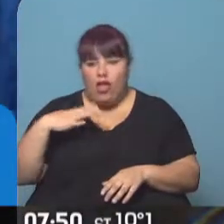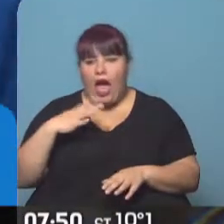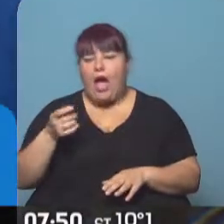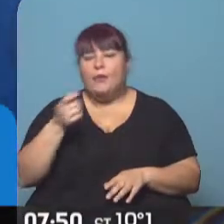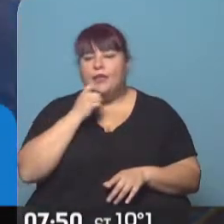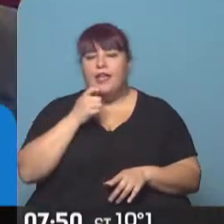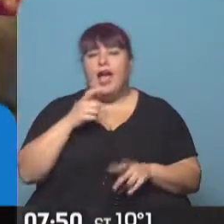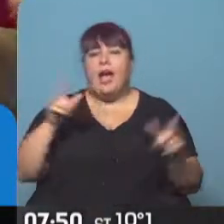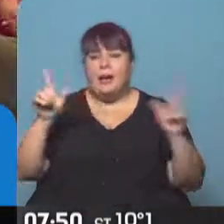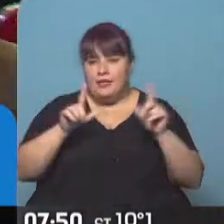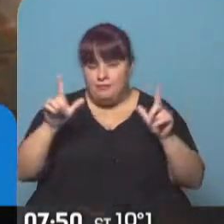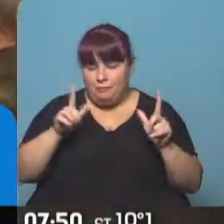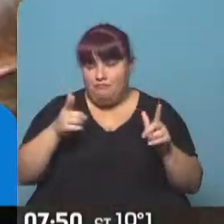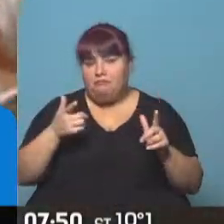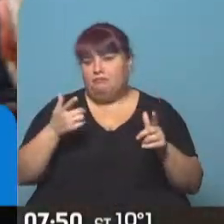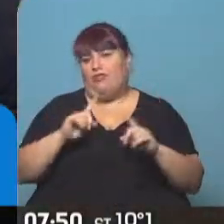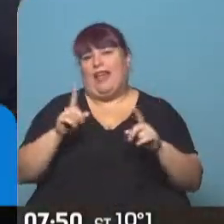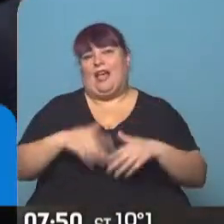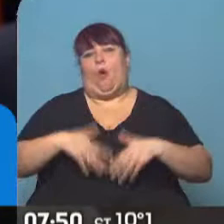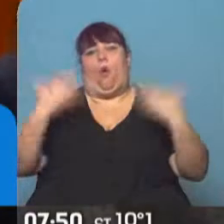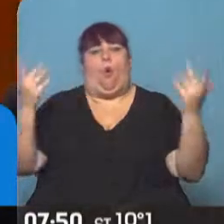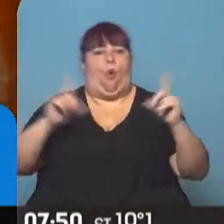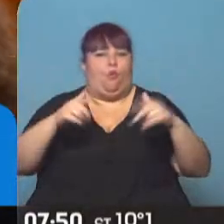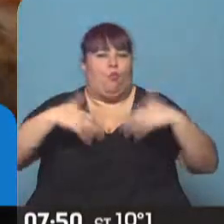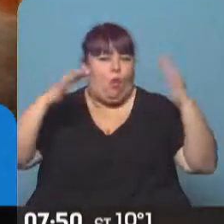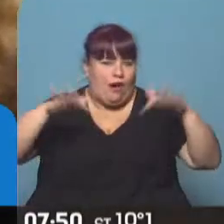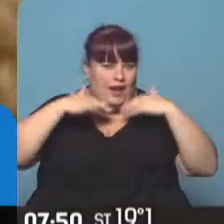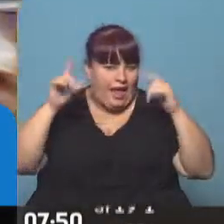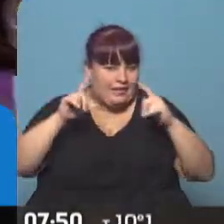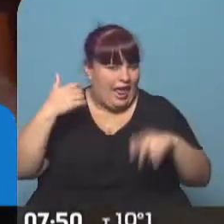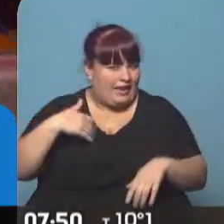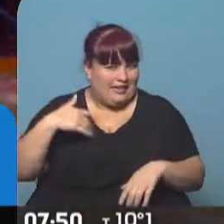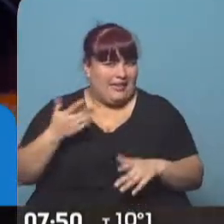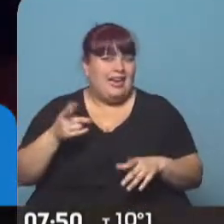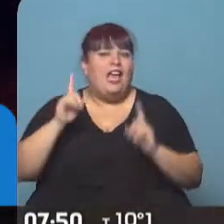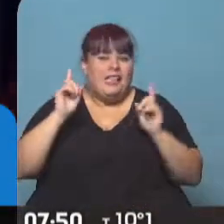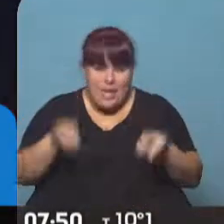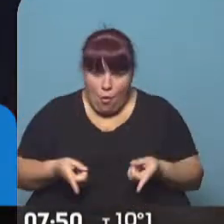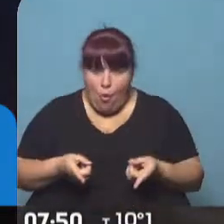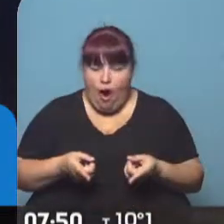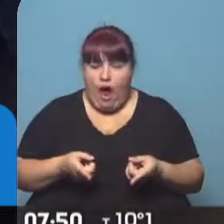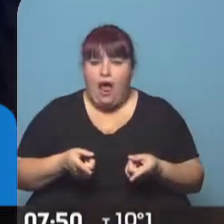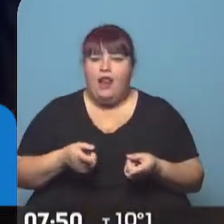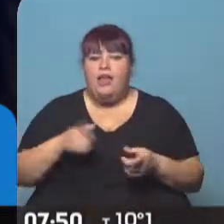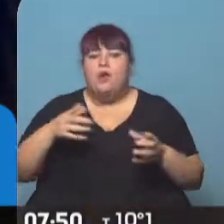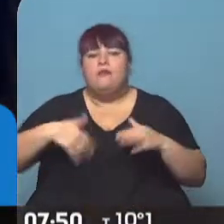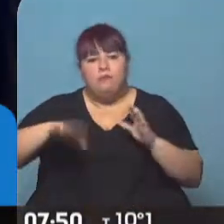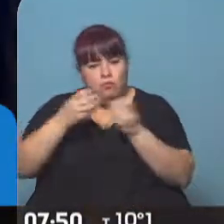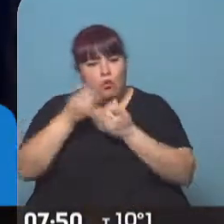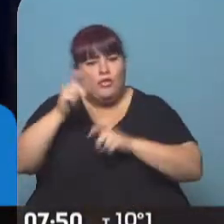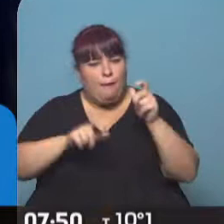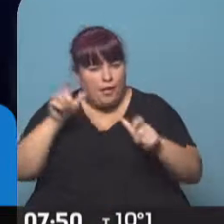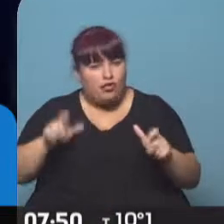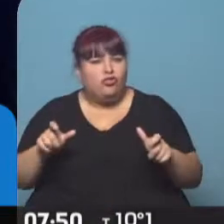con audiencias que no son las grandes audiencias de la televisión argentina, aún así hay una enorme cantidad